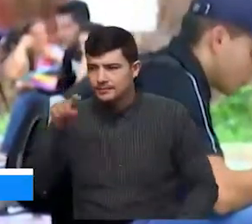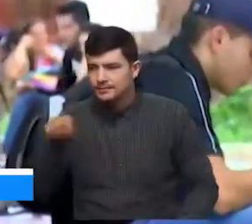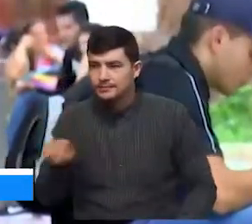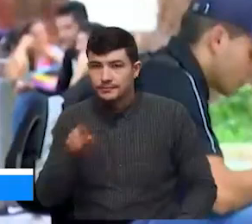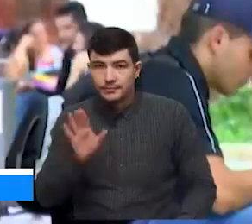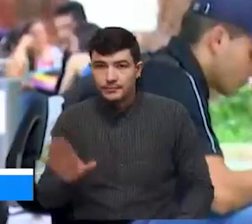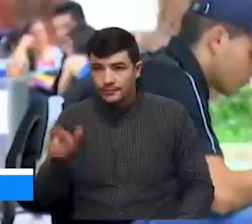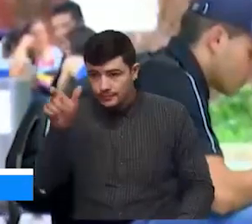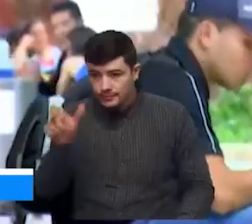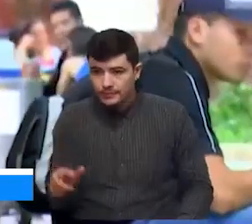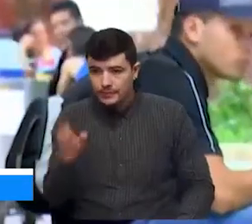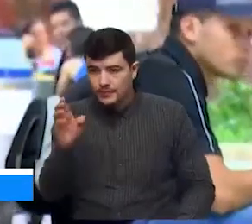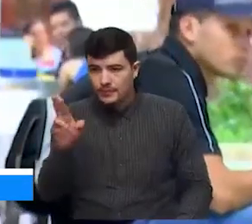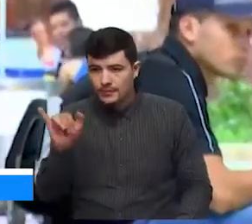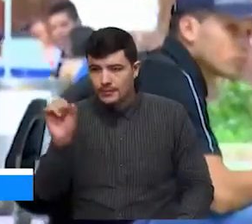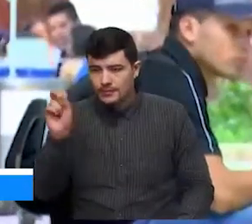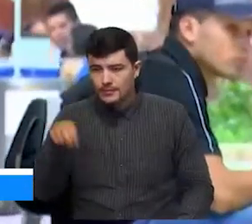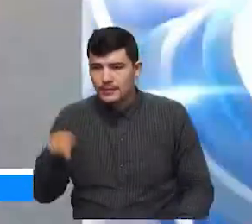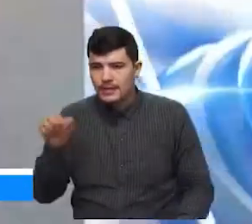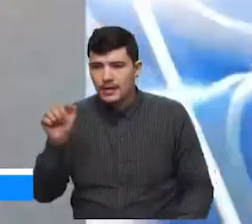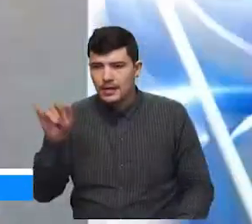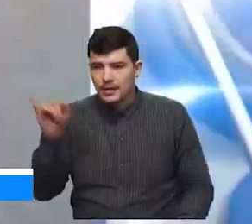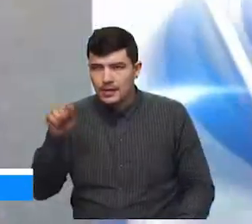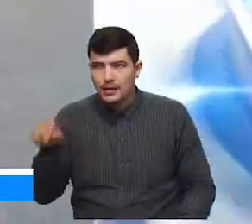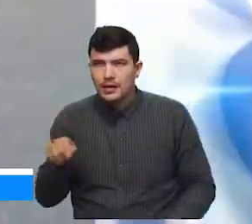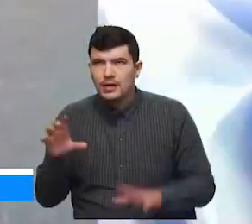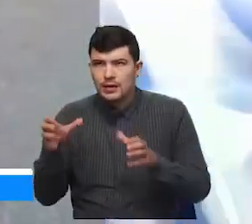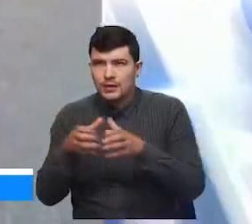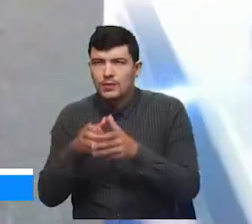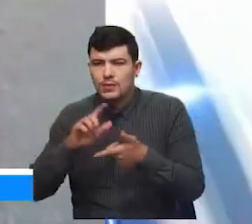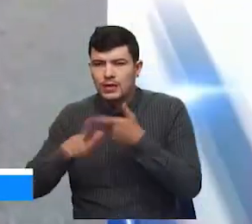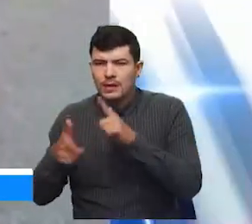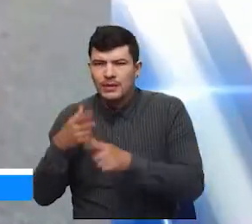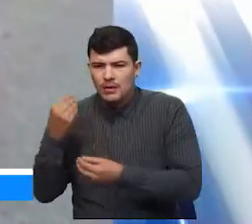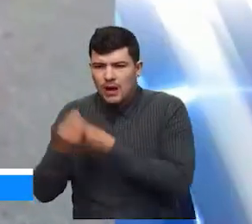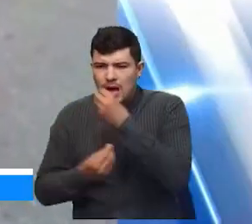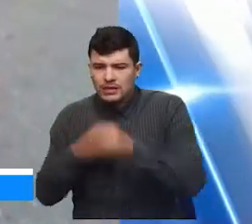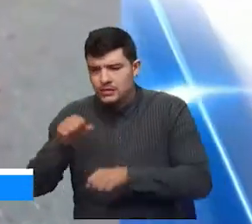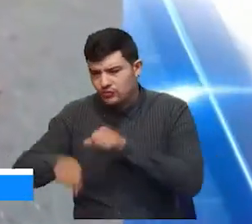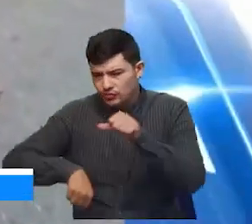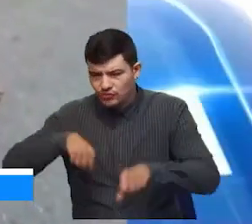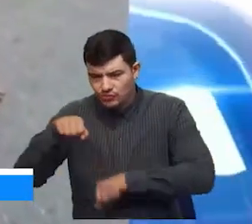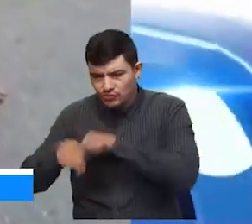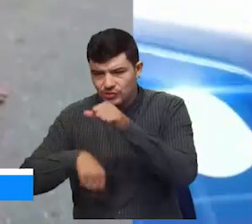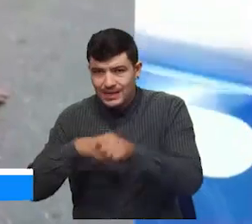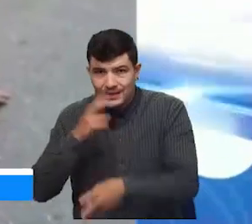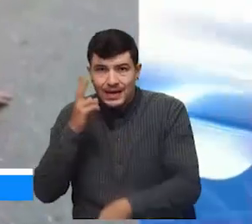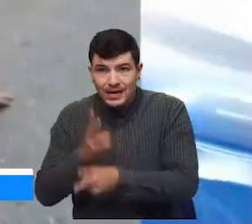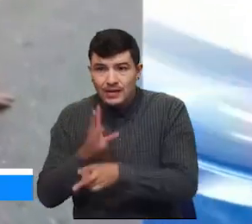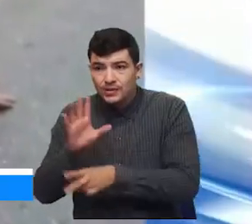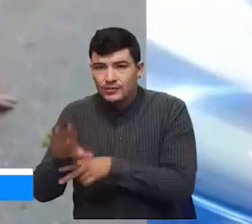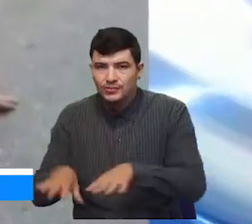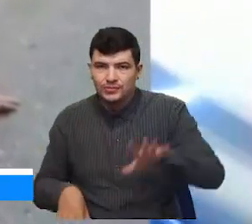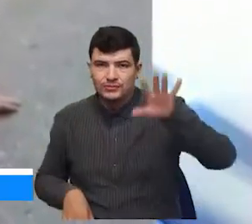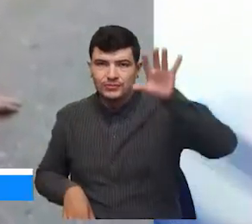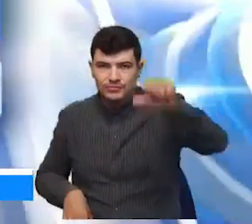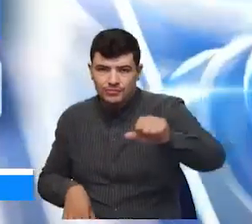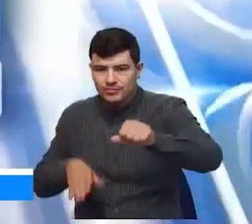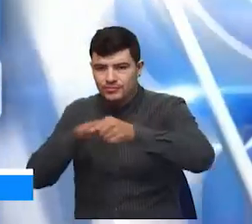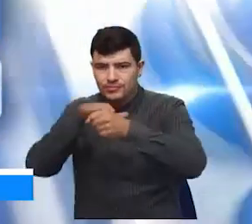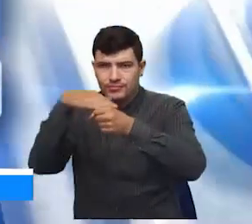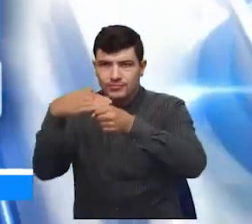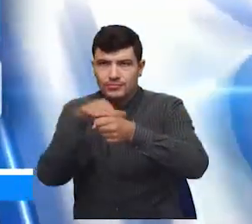va a bryan alexis rivera acompañado con un grupo de amigos haciendo una maniobra peligrosa sujetando sedes de una tractomula en